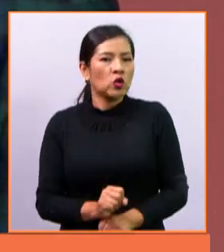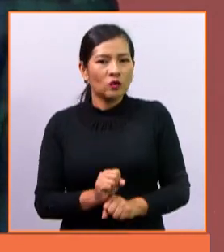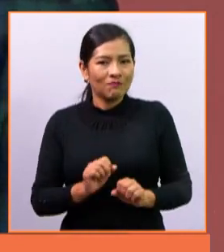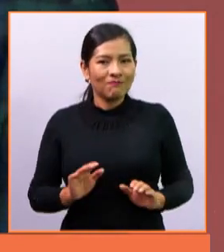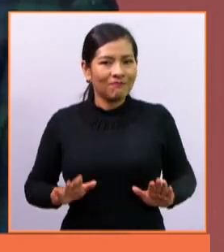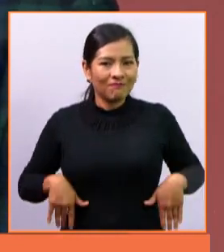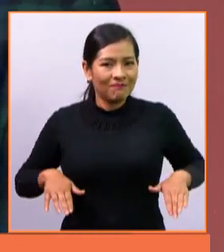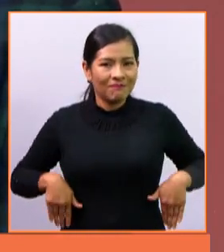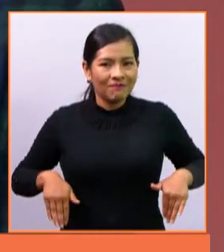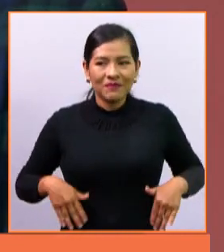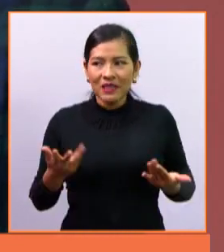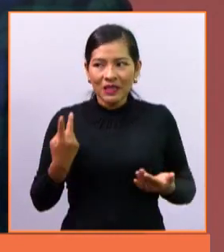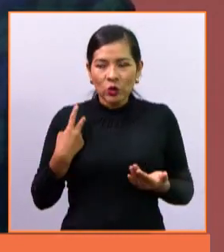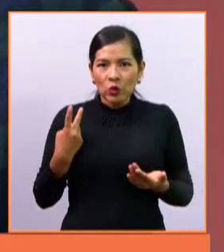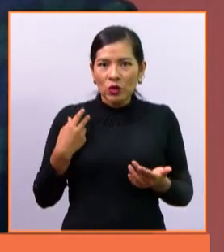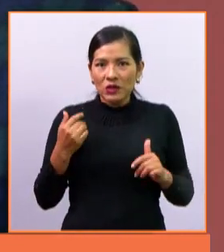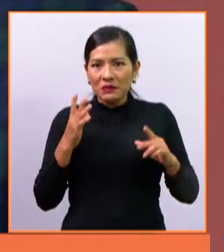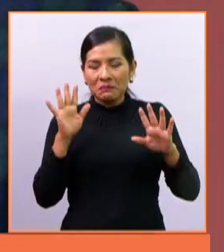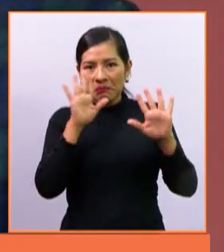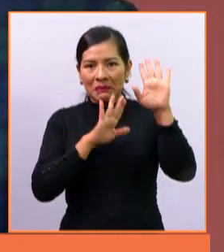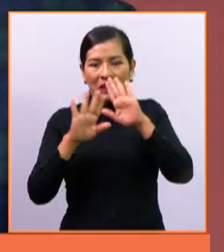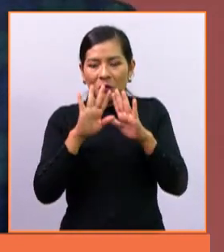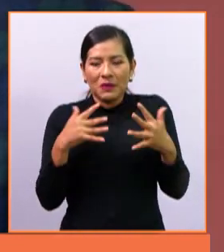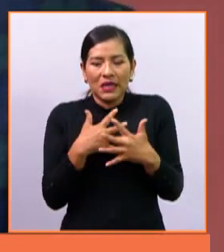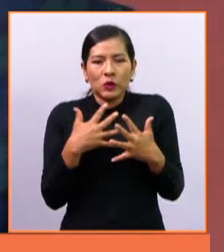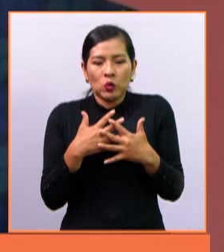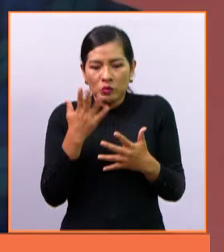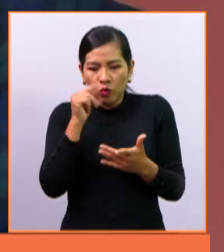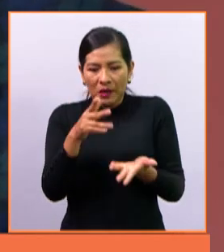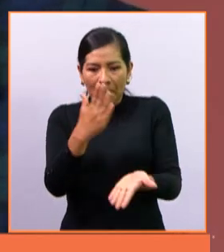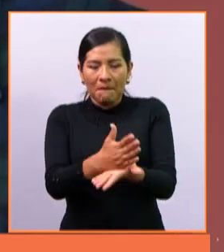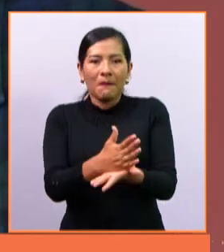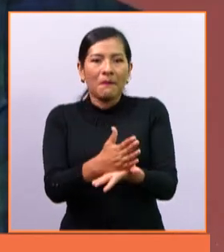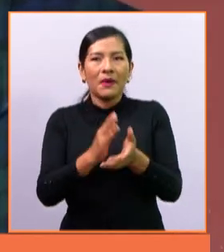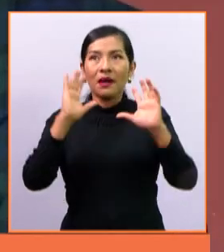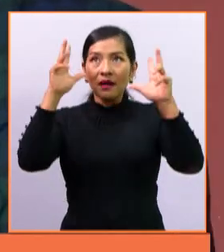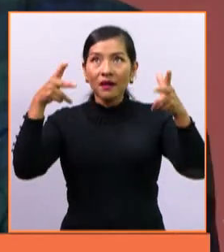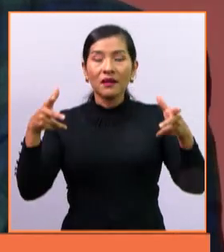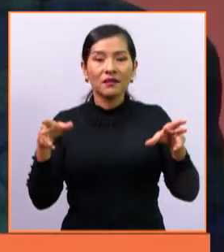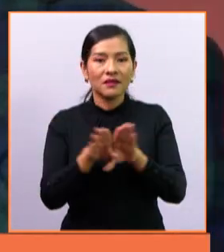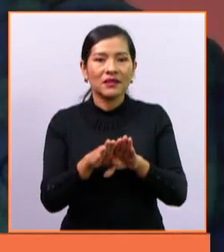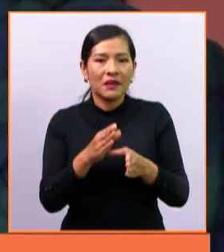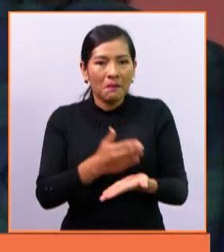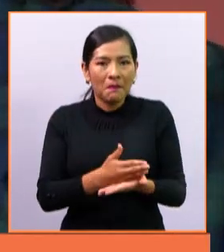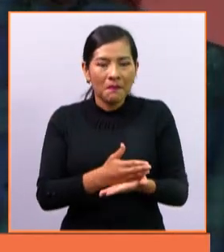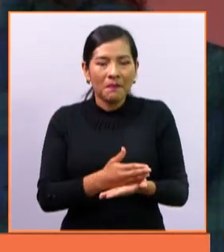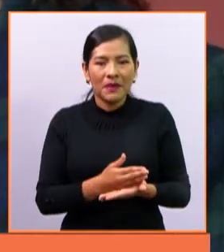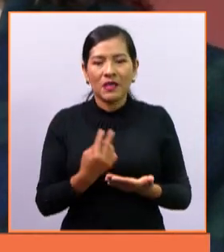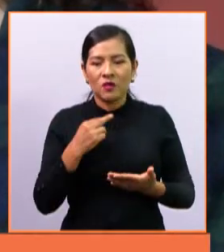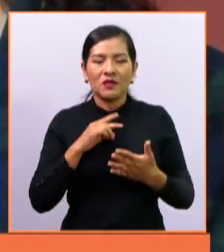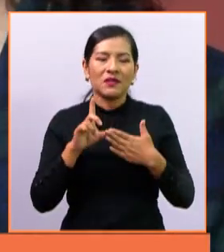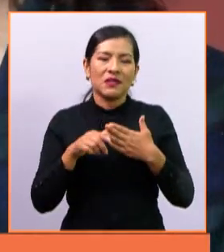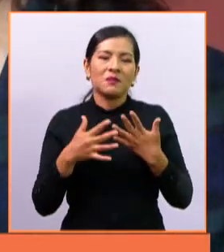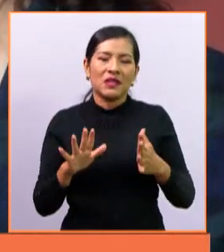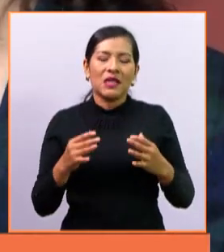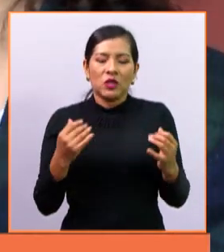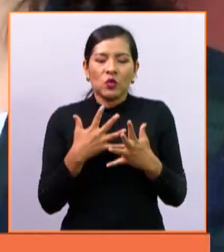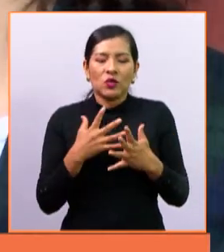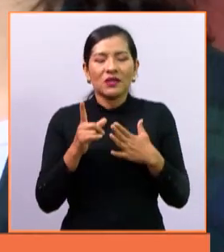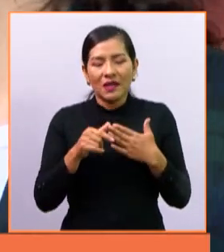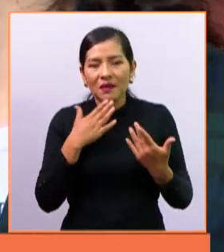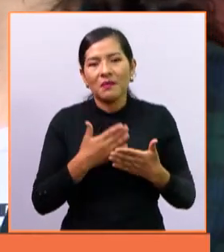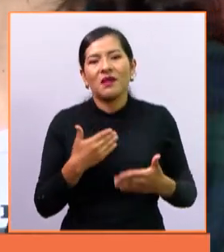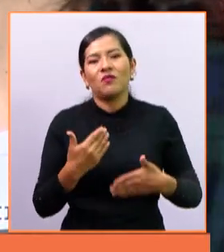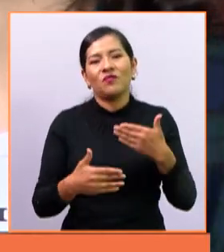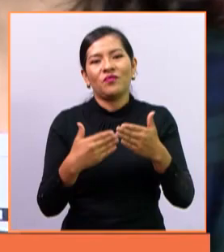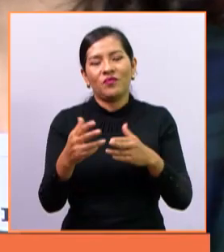Entonces ella, oh my God, nos asustó al pararse la cabina, ¿no? Y está, pero le hemos dejado la película, ¿no? El susto de ella. Sí,